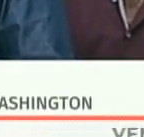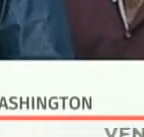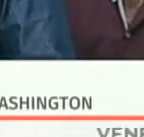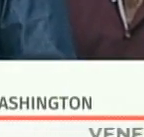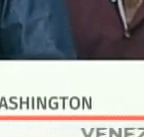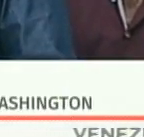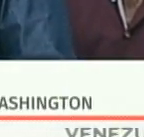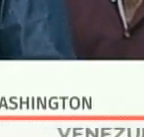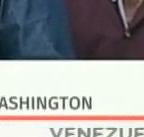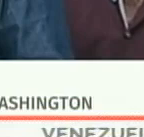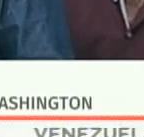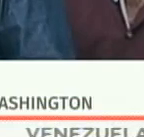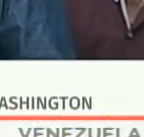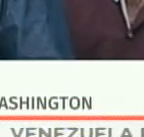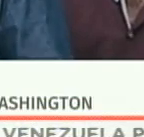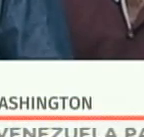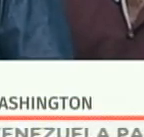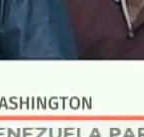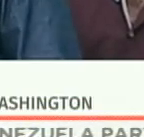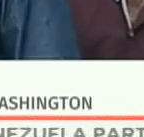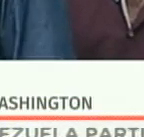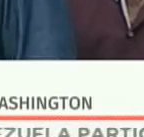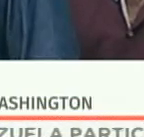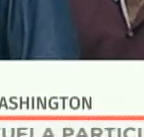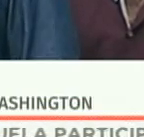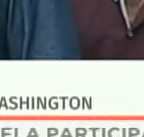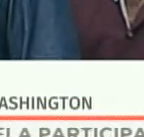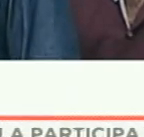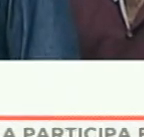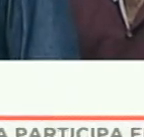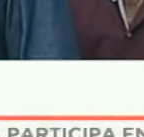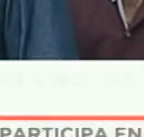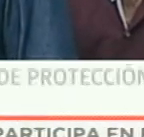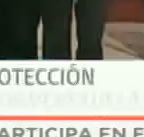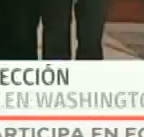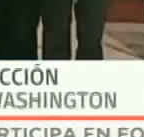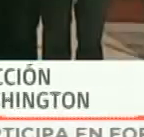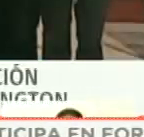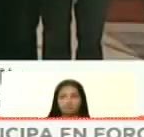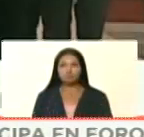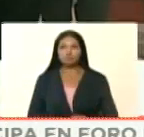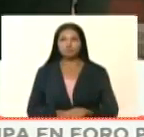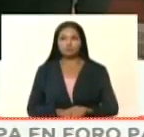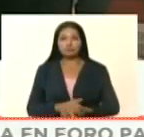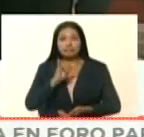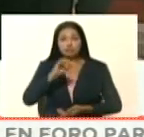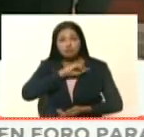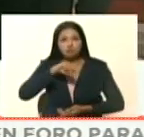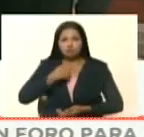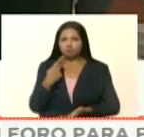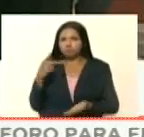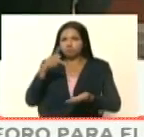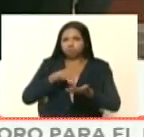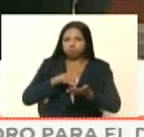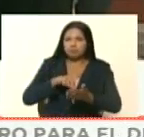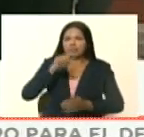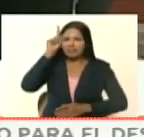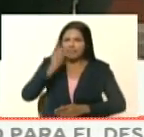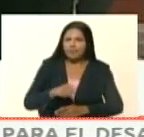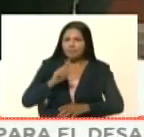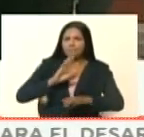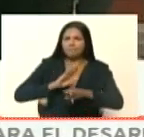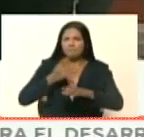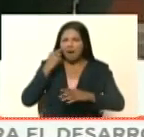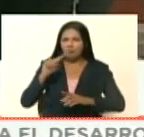new society through the Bolivarian Revolution. Y estamos aquí también